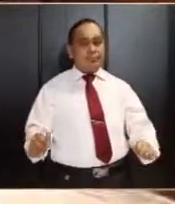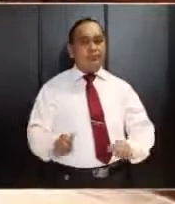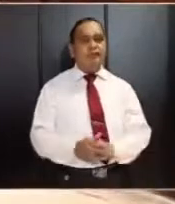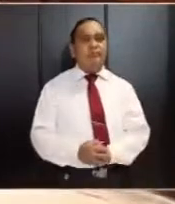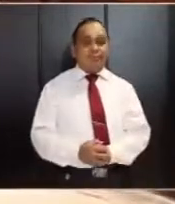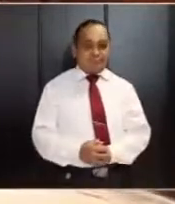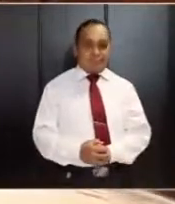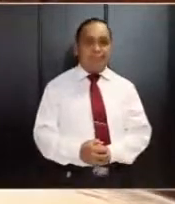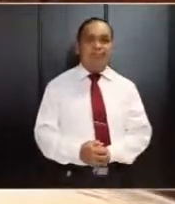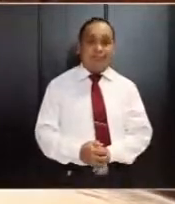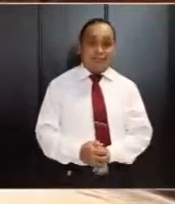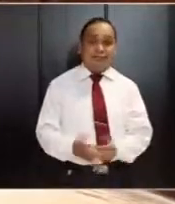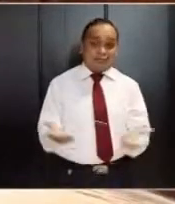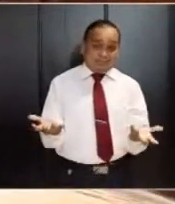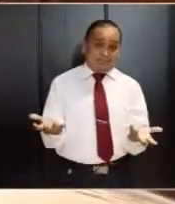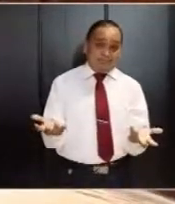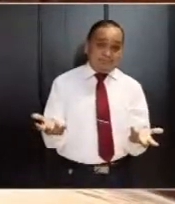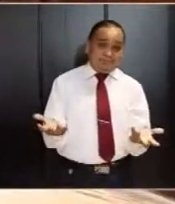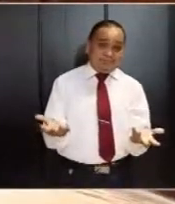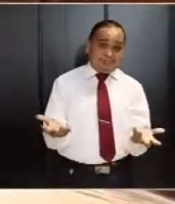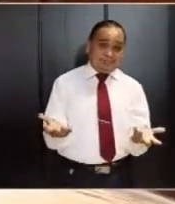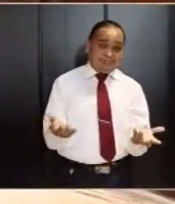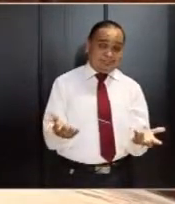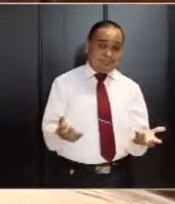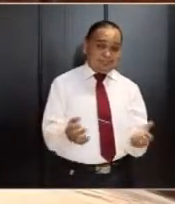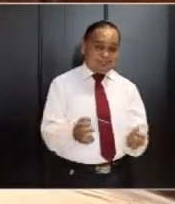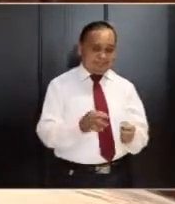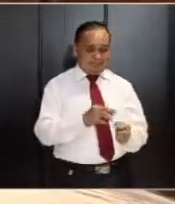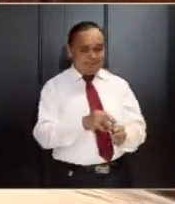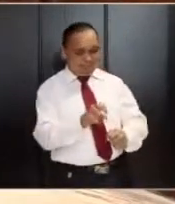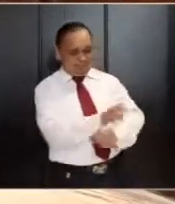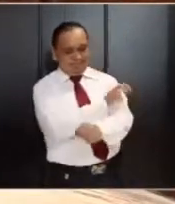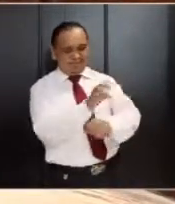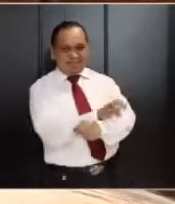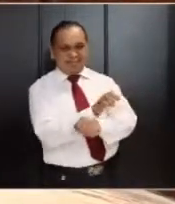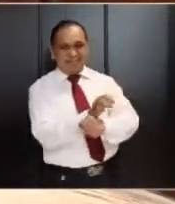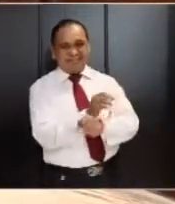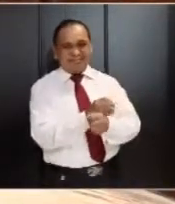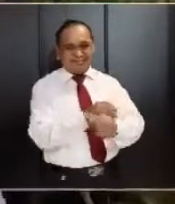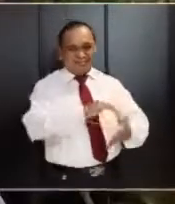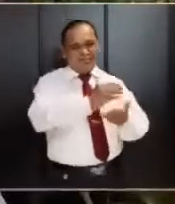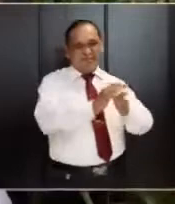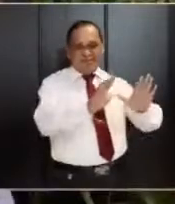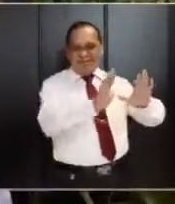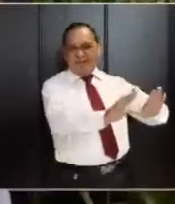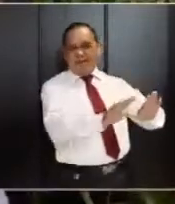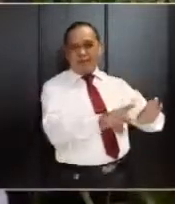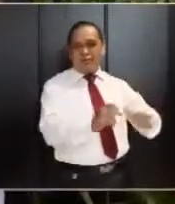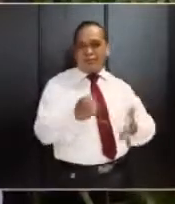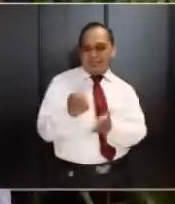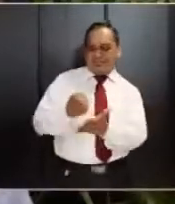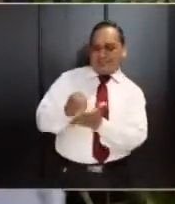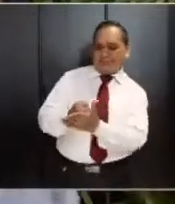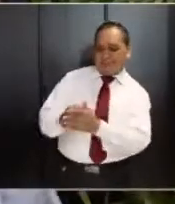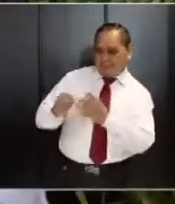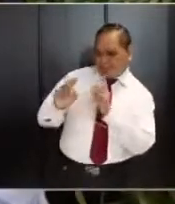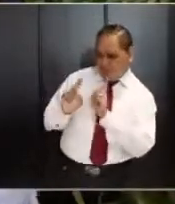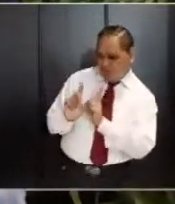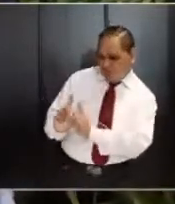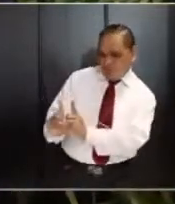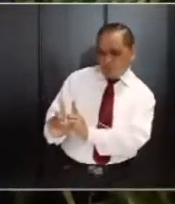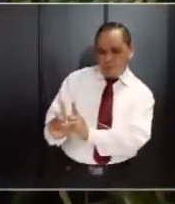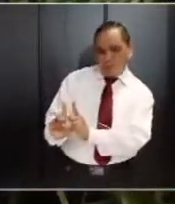No, y por eso se opone a la reforma electoral, porque obviamente ahora se dice perseguido, ya había dado señales de que le